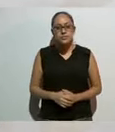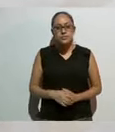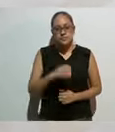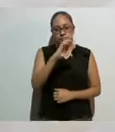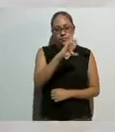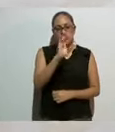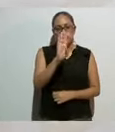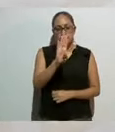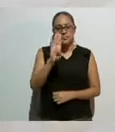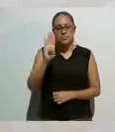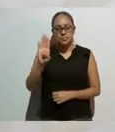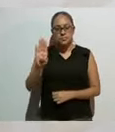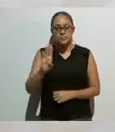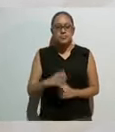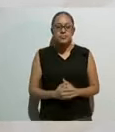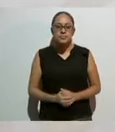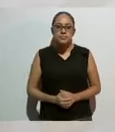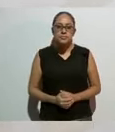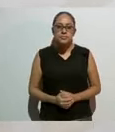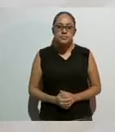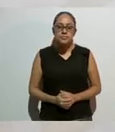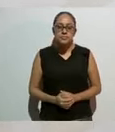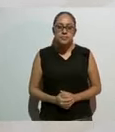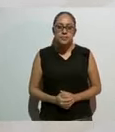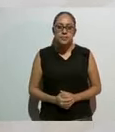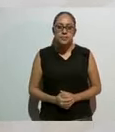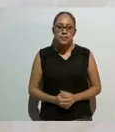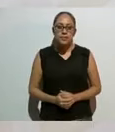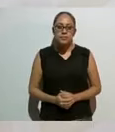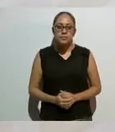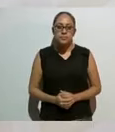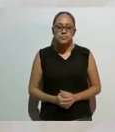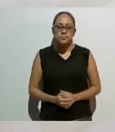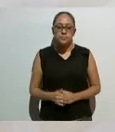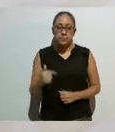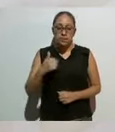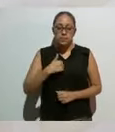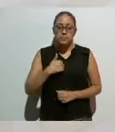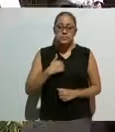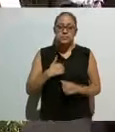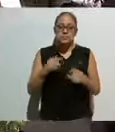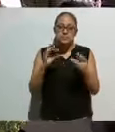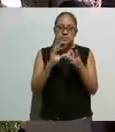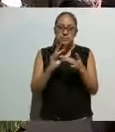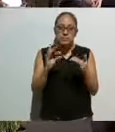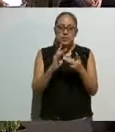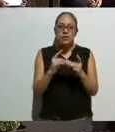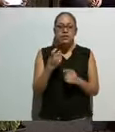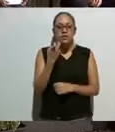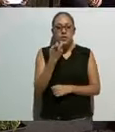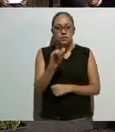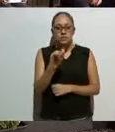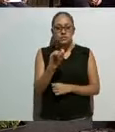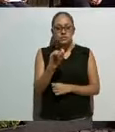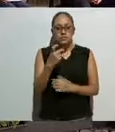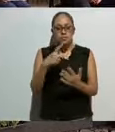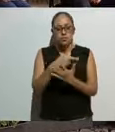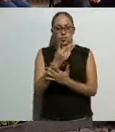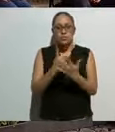Cuauhtémoc Blanco, me hablaron de este